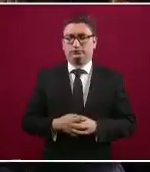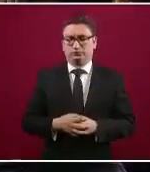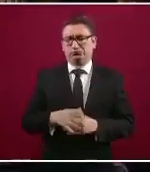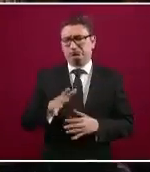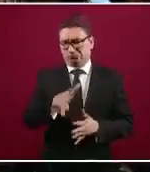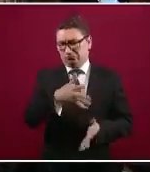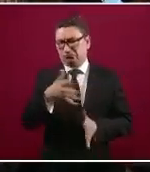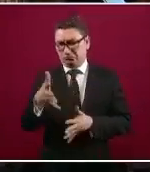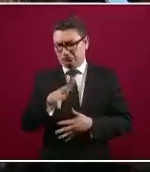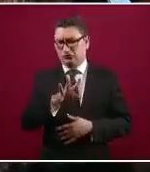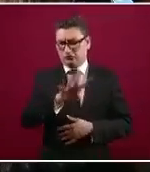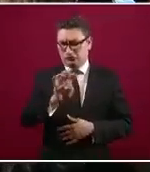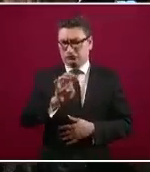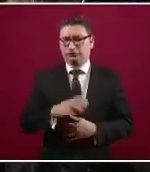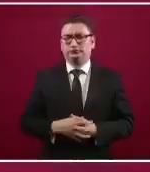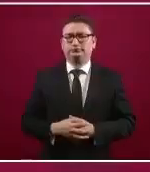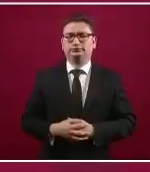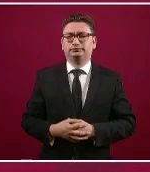Promedio.